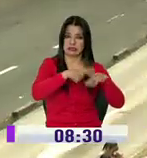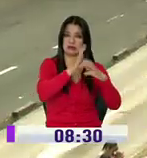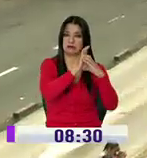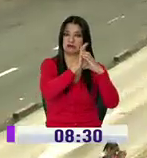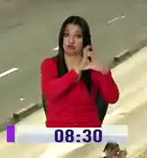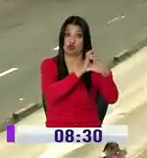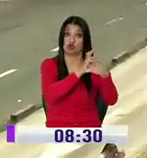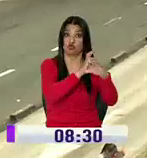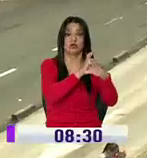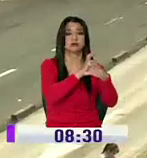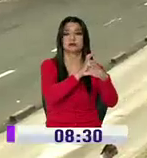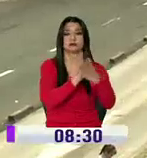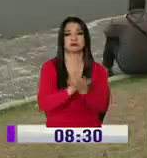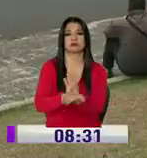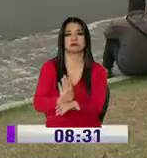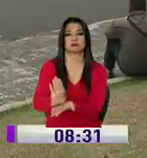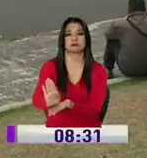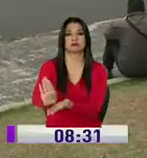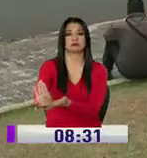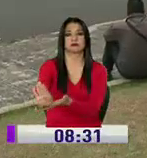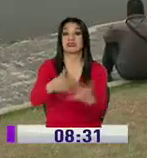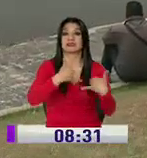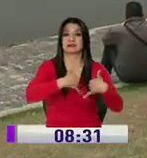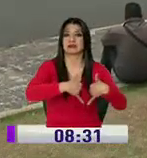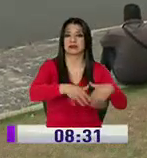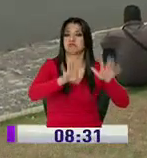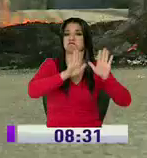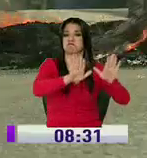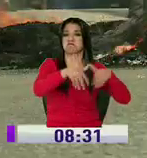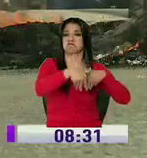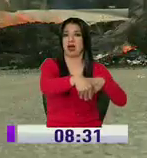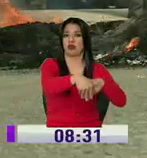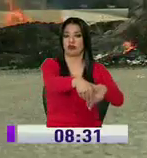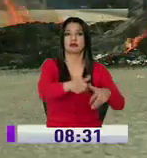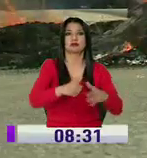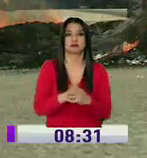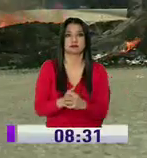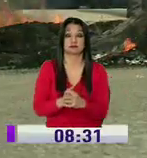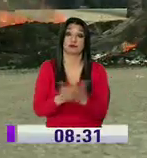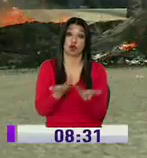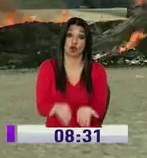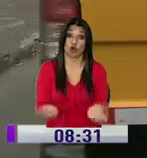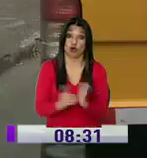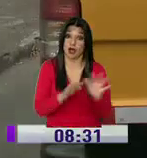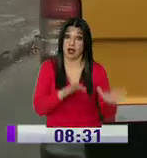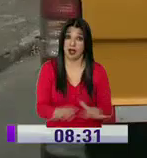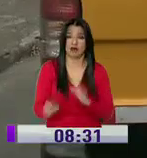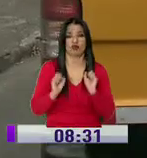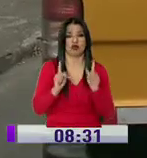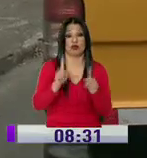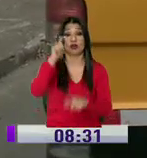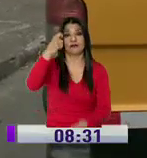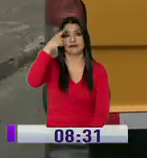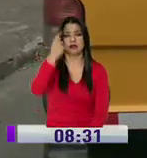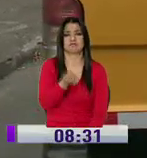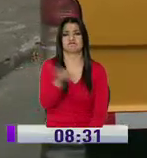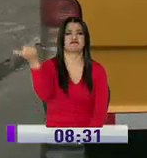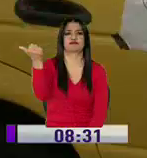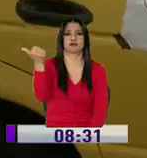de servicio urbano que se conoce continuarán con el paro. Su condición para retomar actividades es que el gobierno derogue el